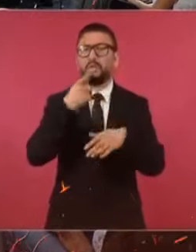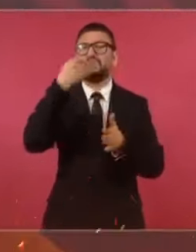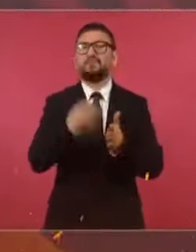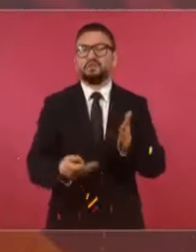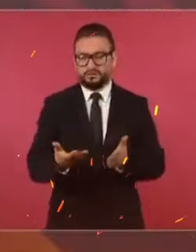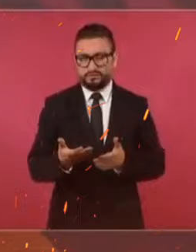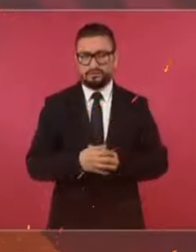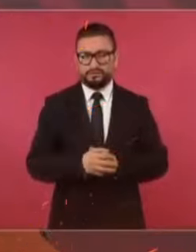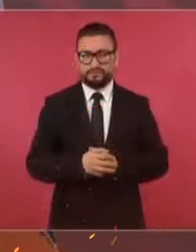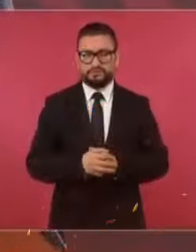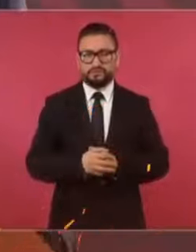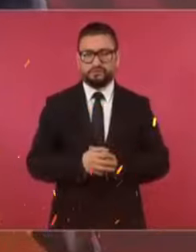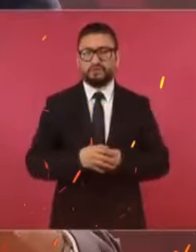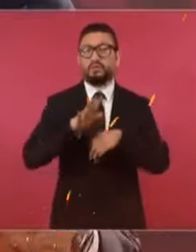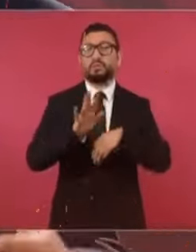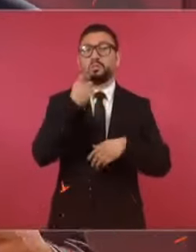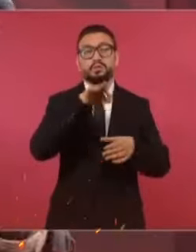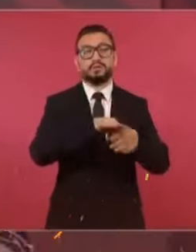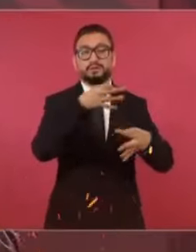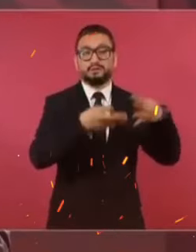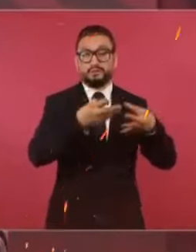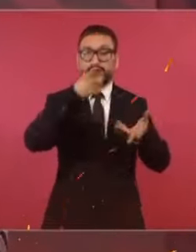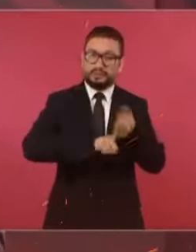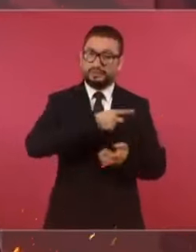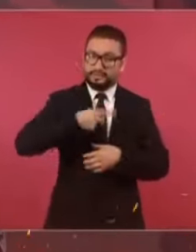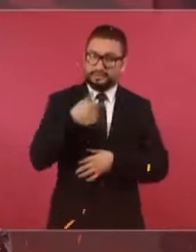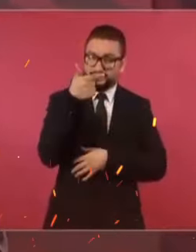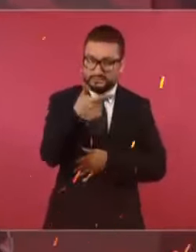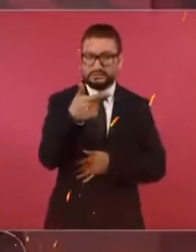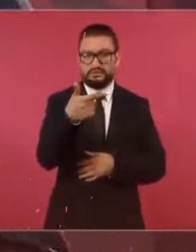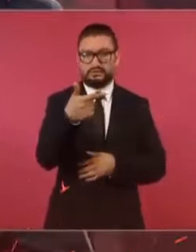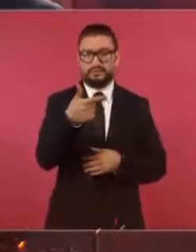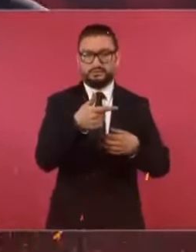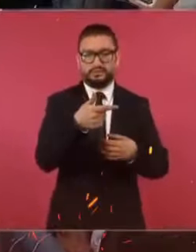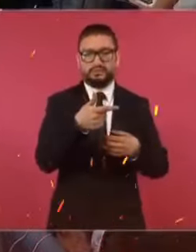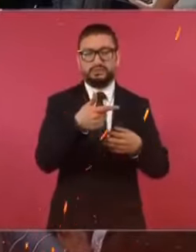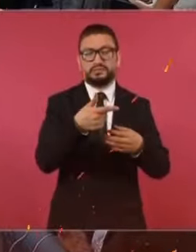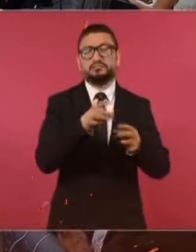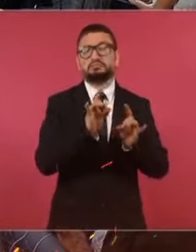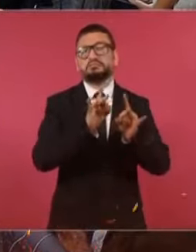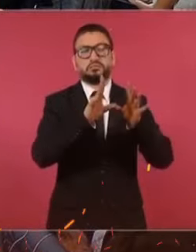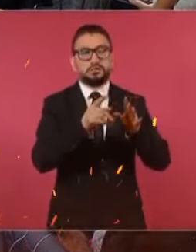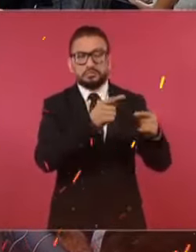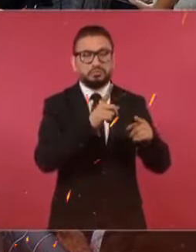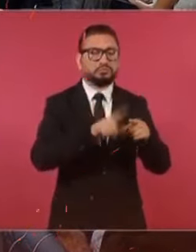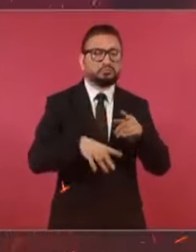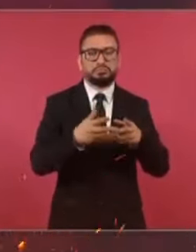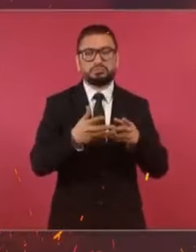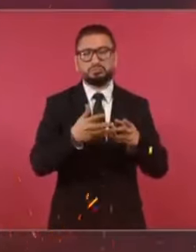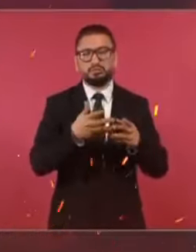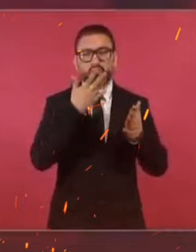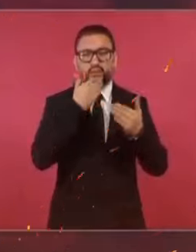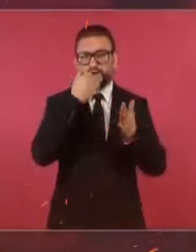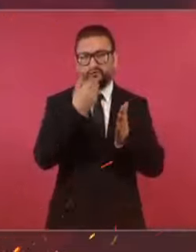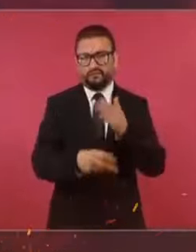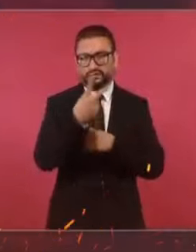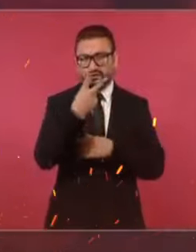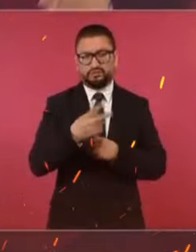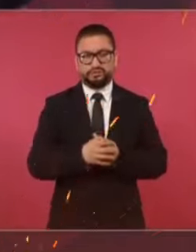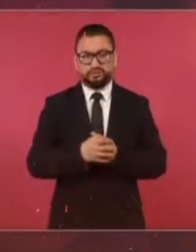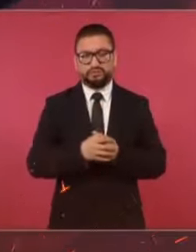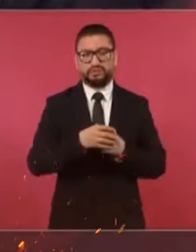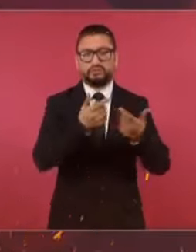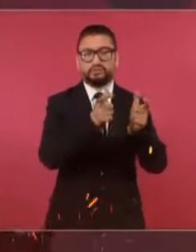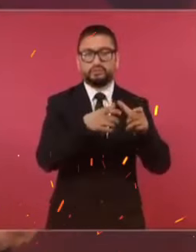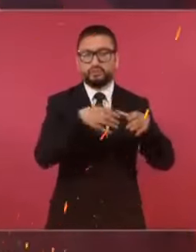de nombrar, porque el tribunal se integra por 7 y por diferencias no se han nombrado esos dos y